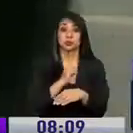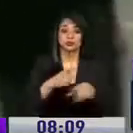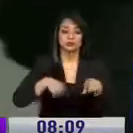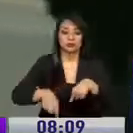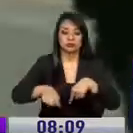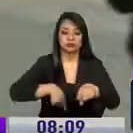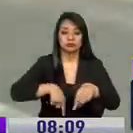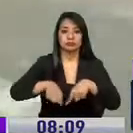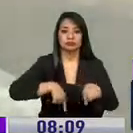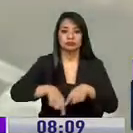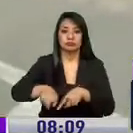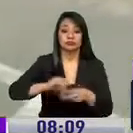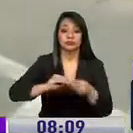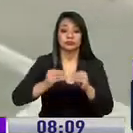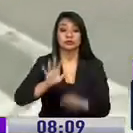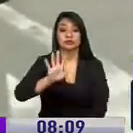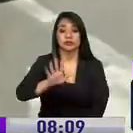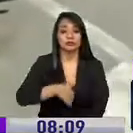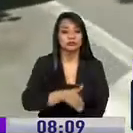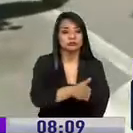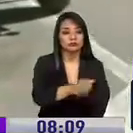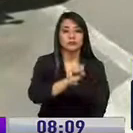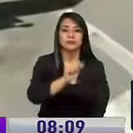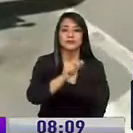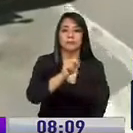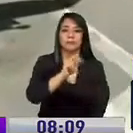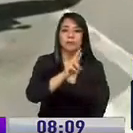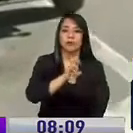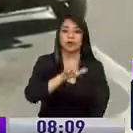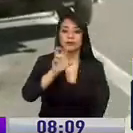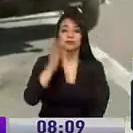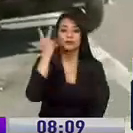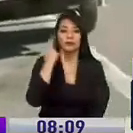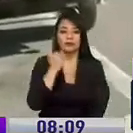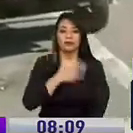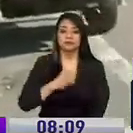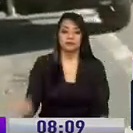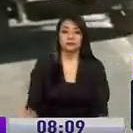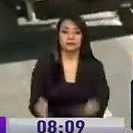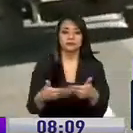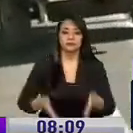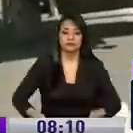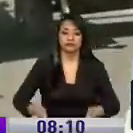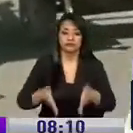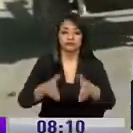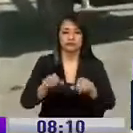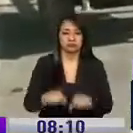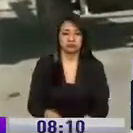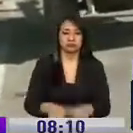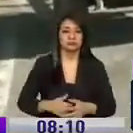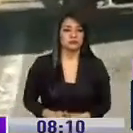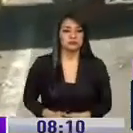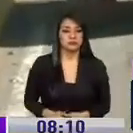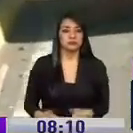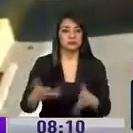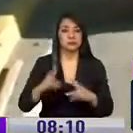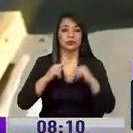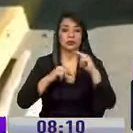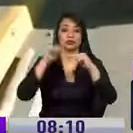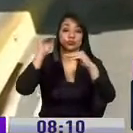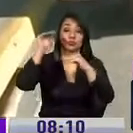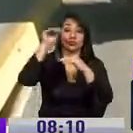pasaje denominado 5 hacia la avenida Zamora durante los próximos 30 días, por favor, tomen rutas alternas. Una vez que esté aquí construido el paso